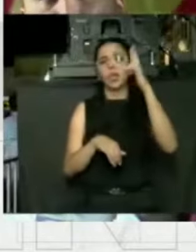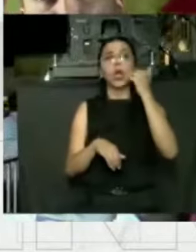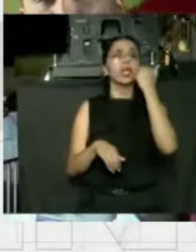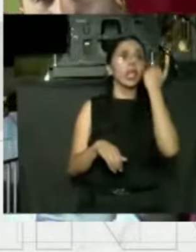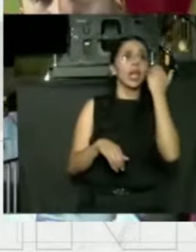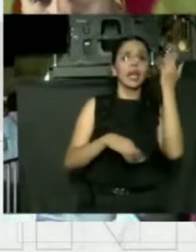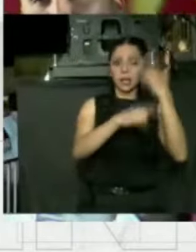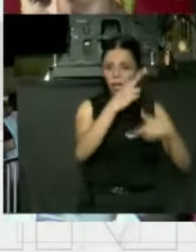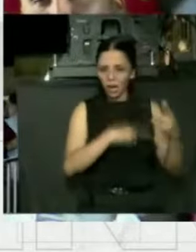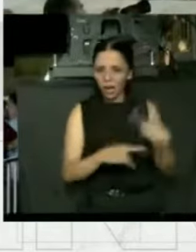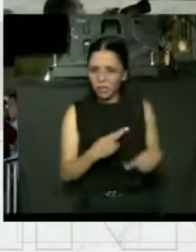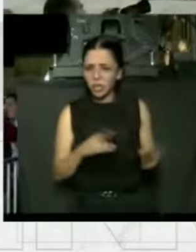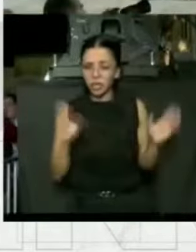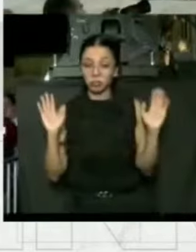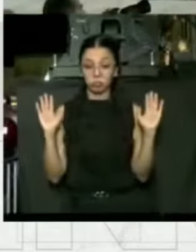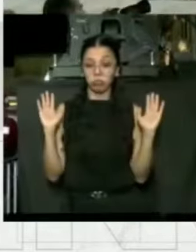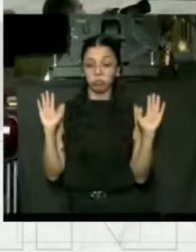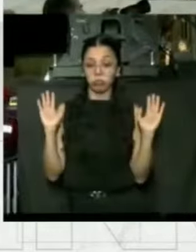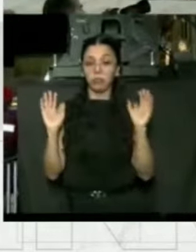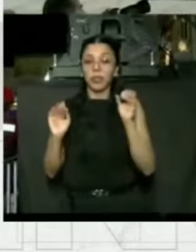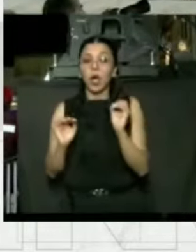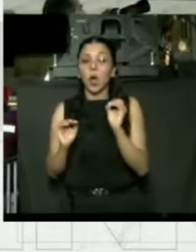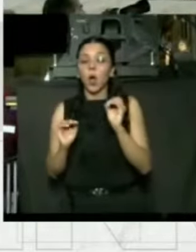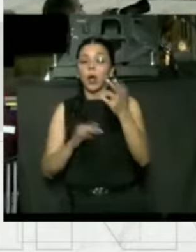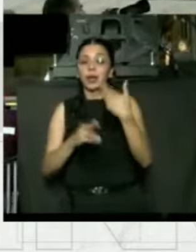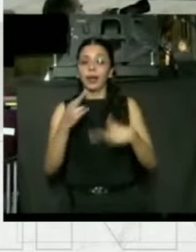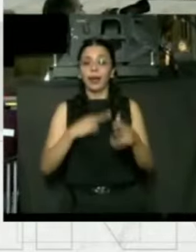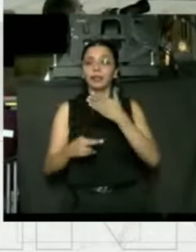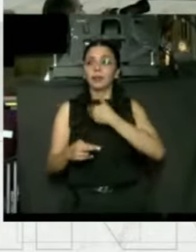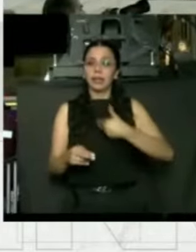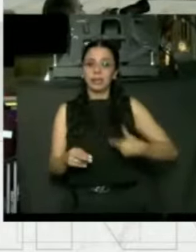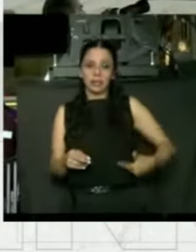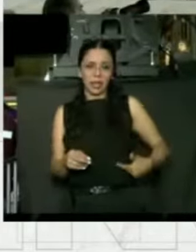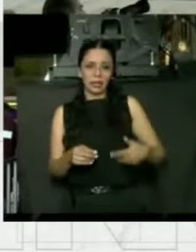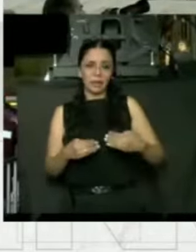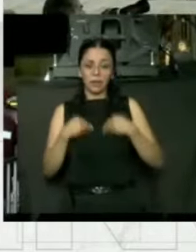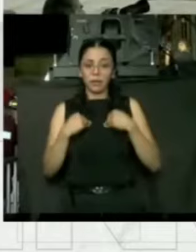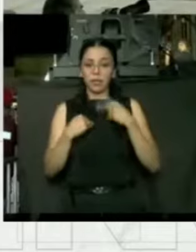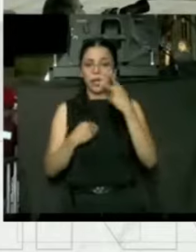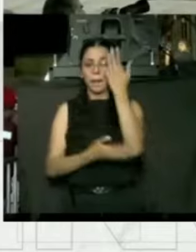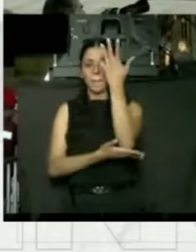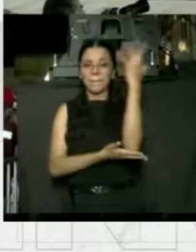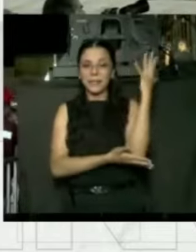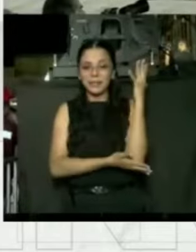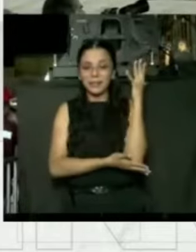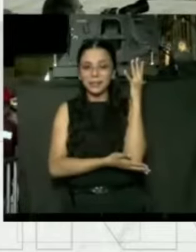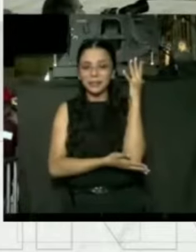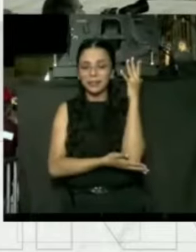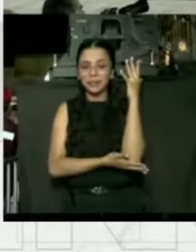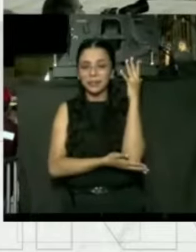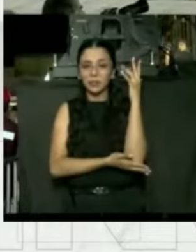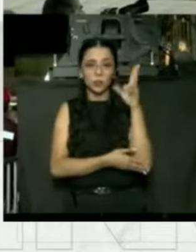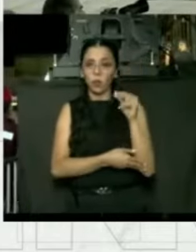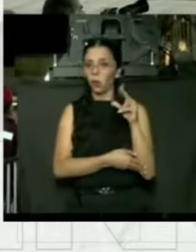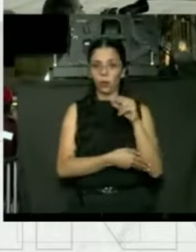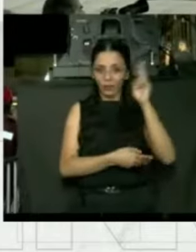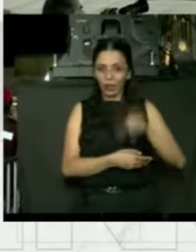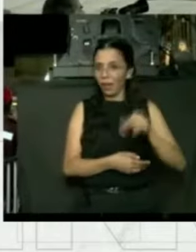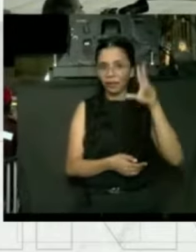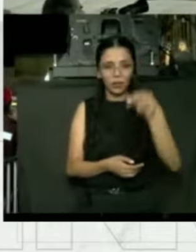regrese? ¿O que regresen los presidentes a vivir a Los Pinos? ¿Verdad que